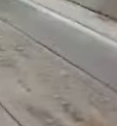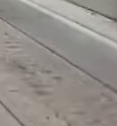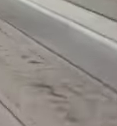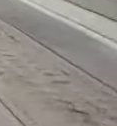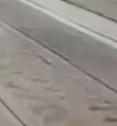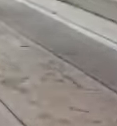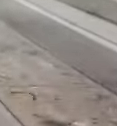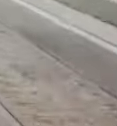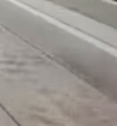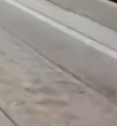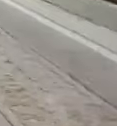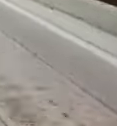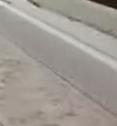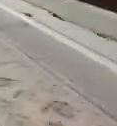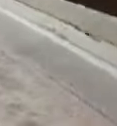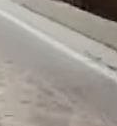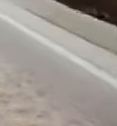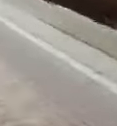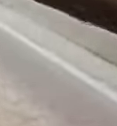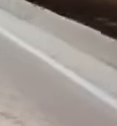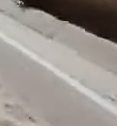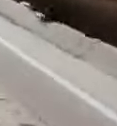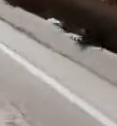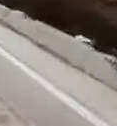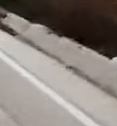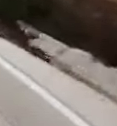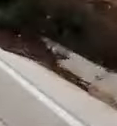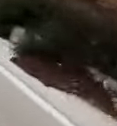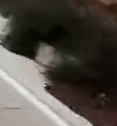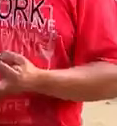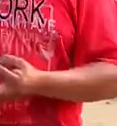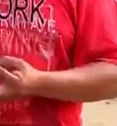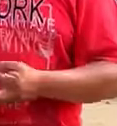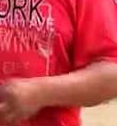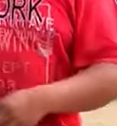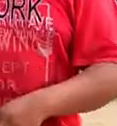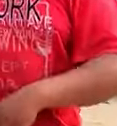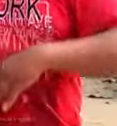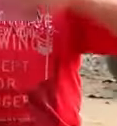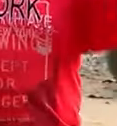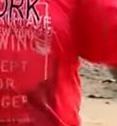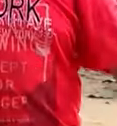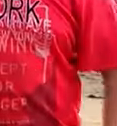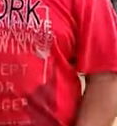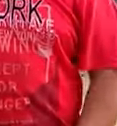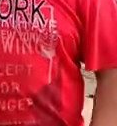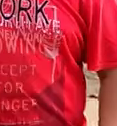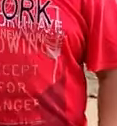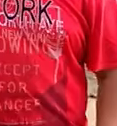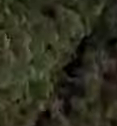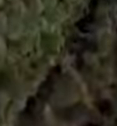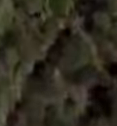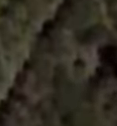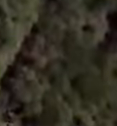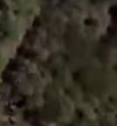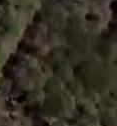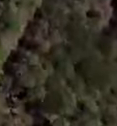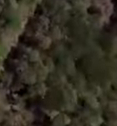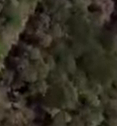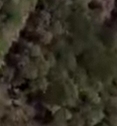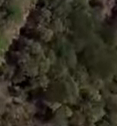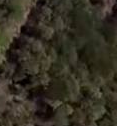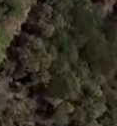Oaxaca, alcanzando las metas establecidas. El tener un camino pavimentado detona el desarrollo de la zona, reduces tiempo